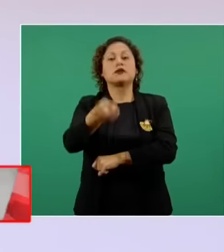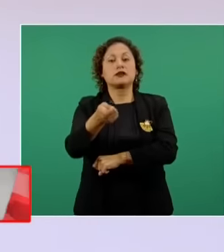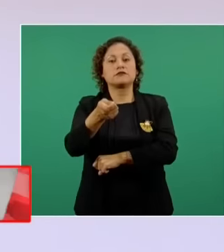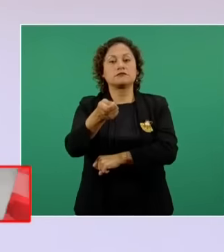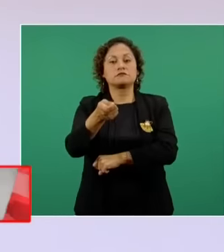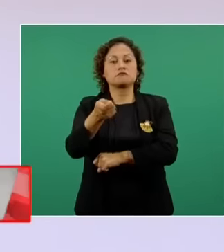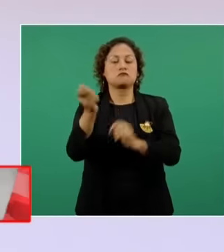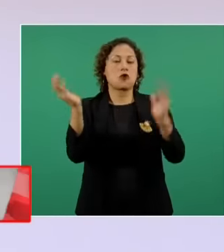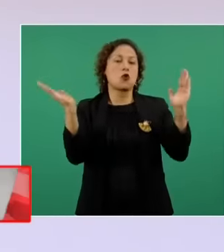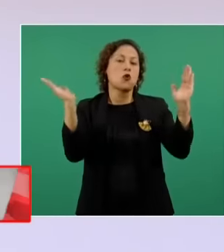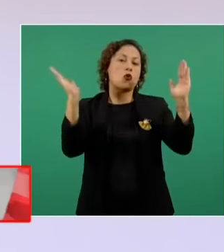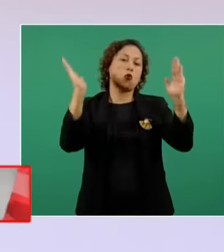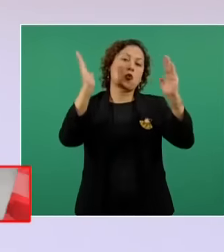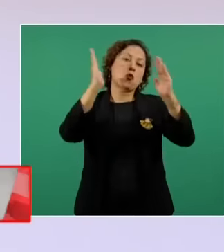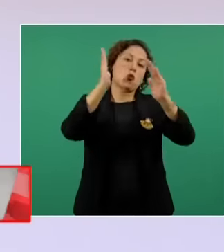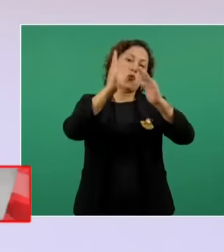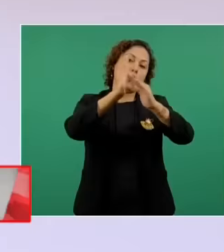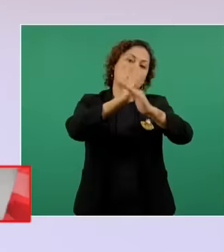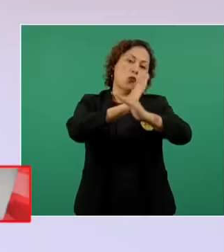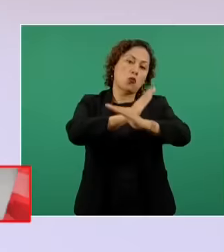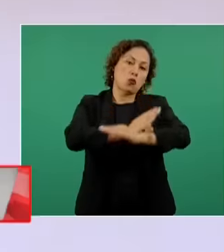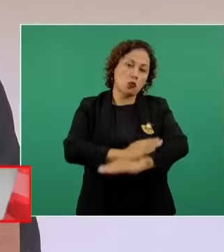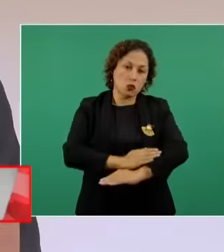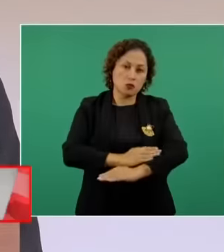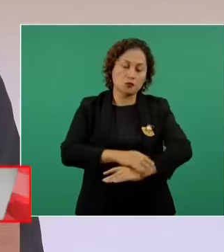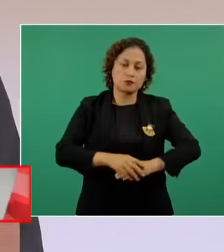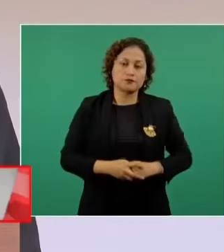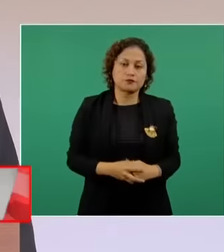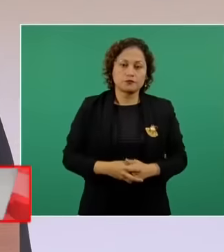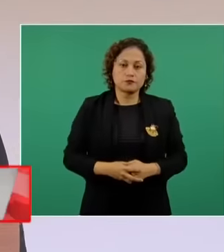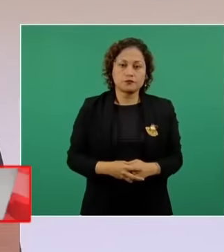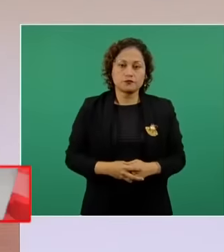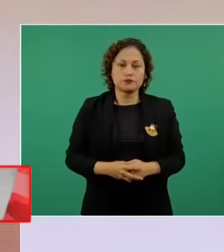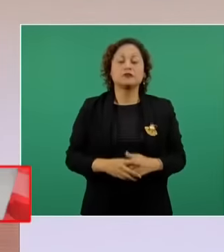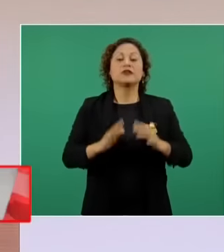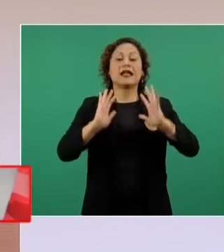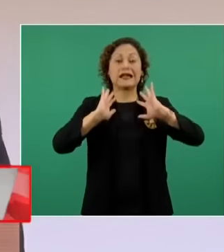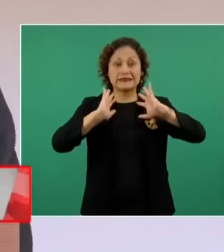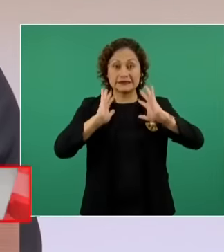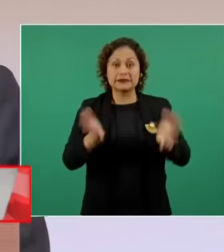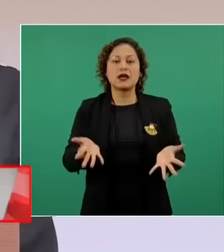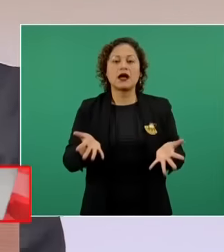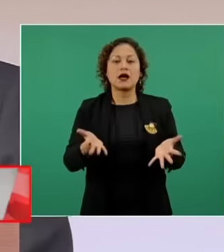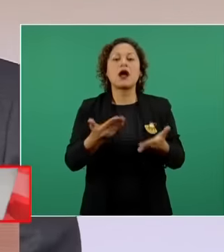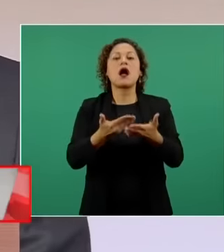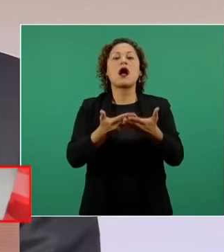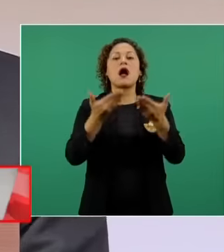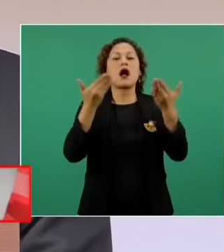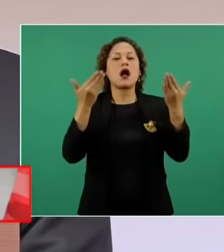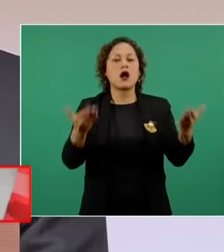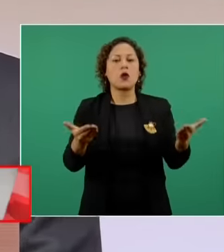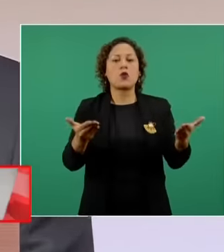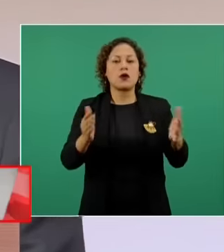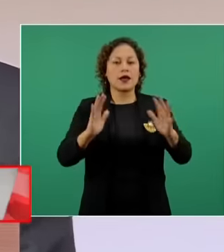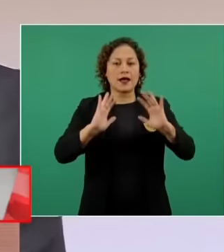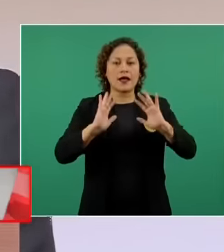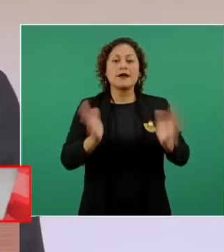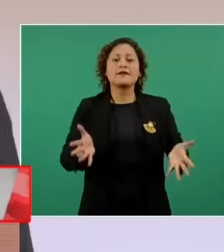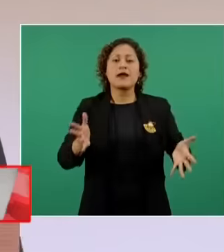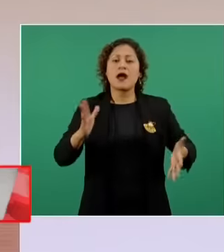reconciliación. Es tiempo de la hermandad y no de